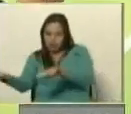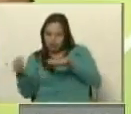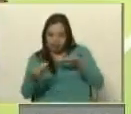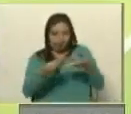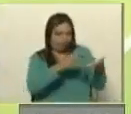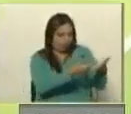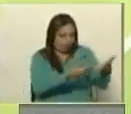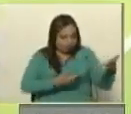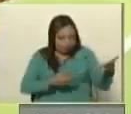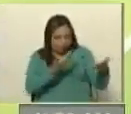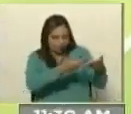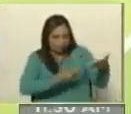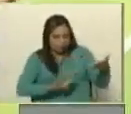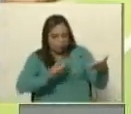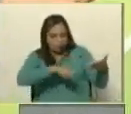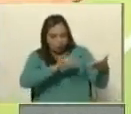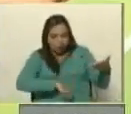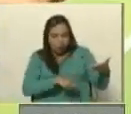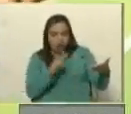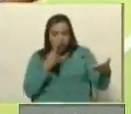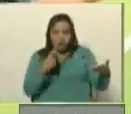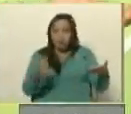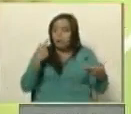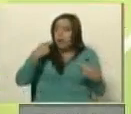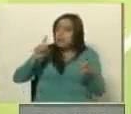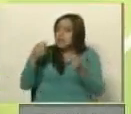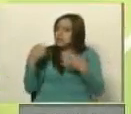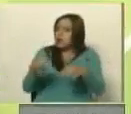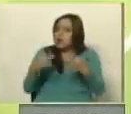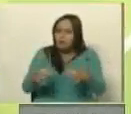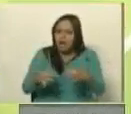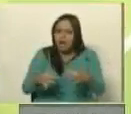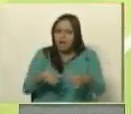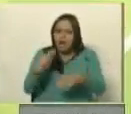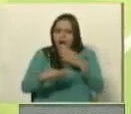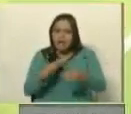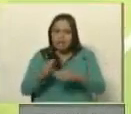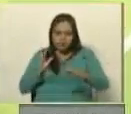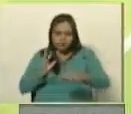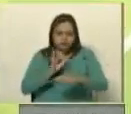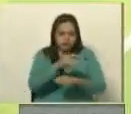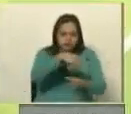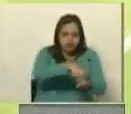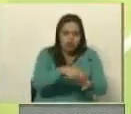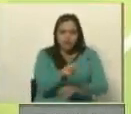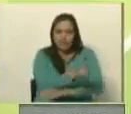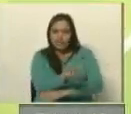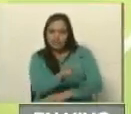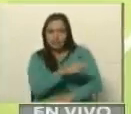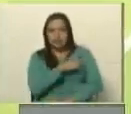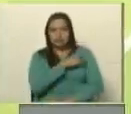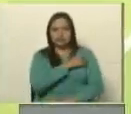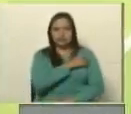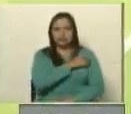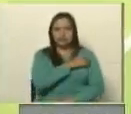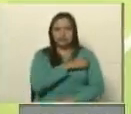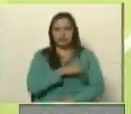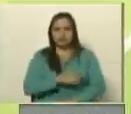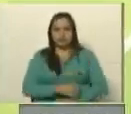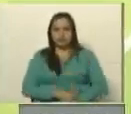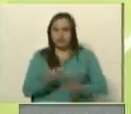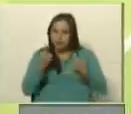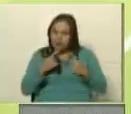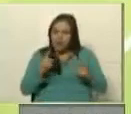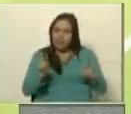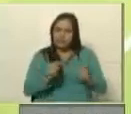mercenario. Y pareciera que es algo normal, que se normaliza un intento de invasión a nuestro país. Y eso parece